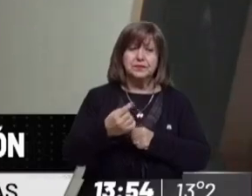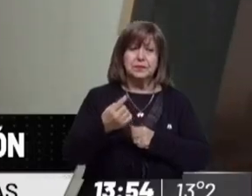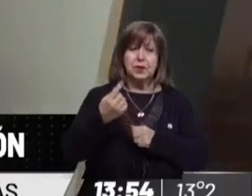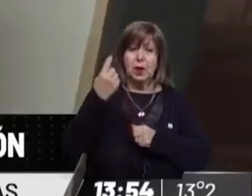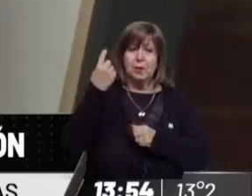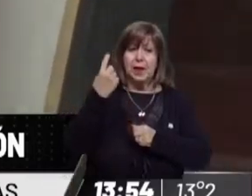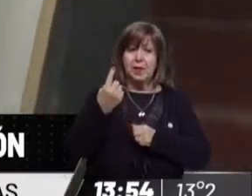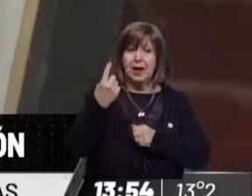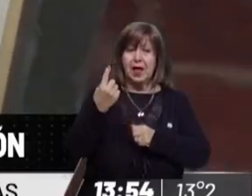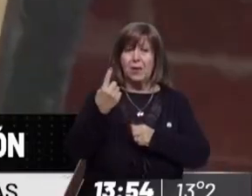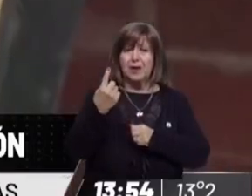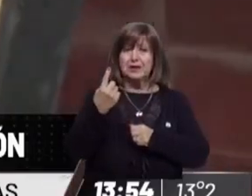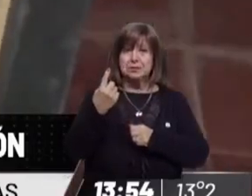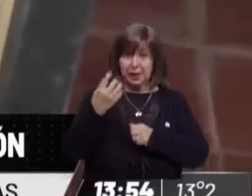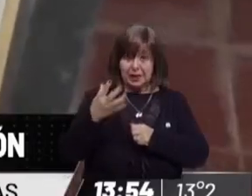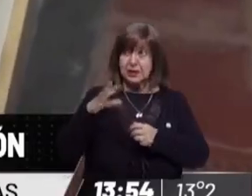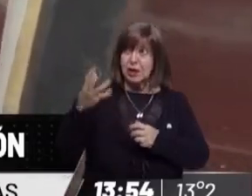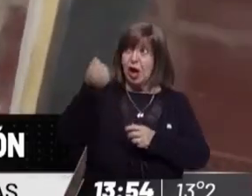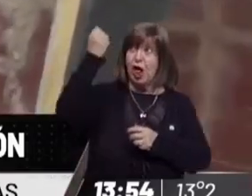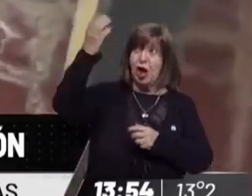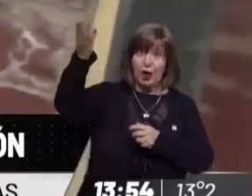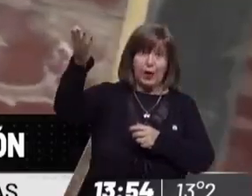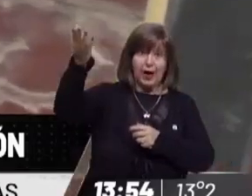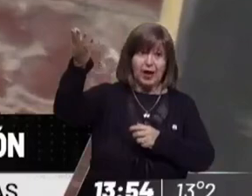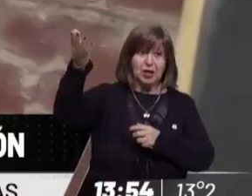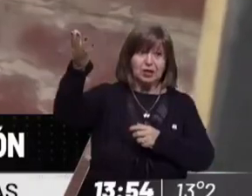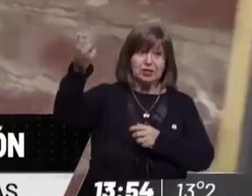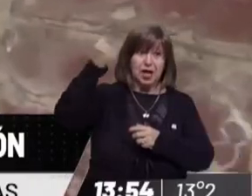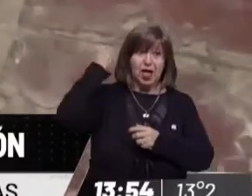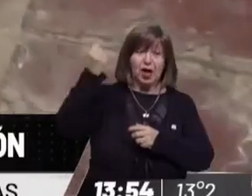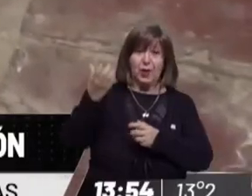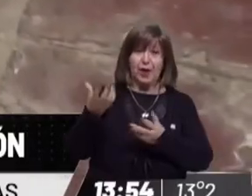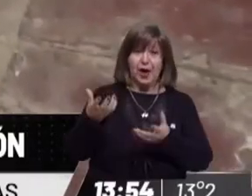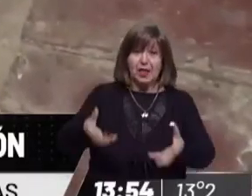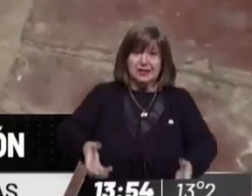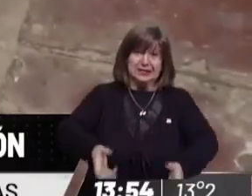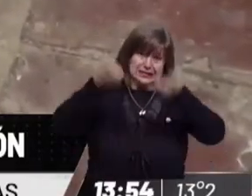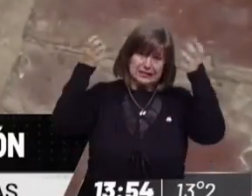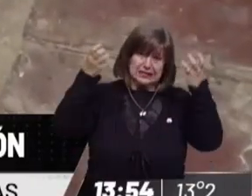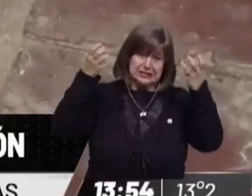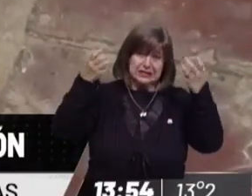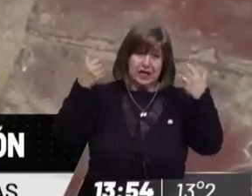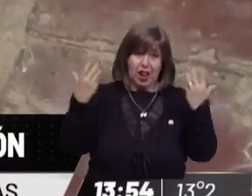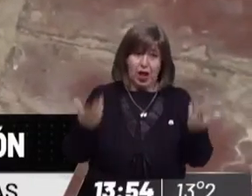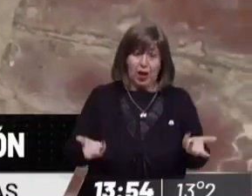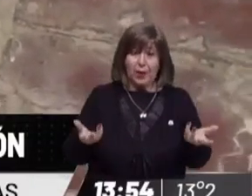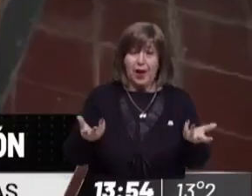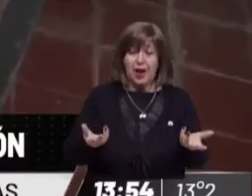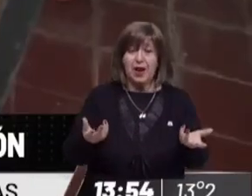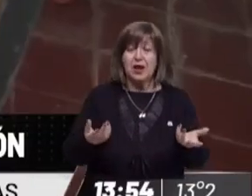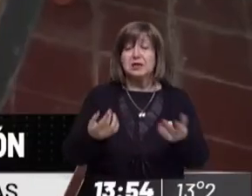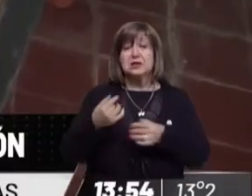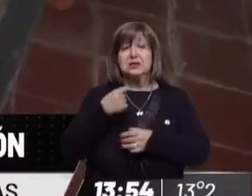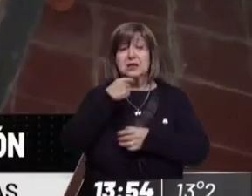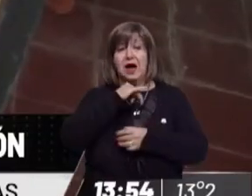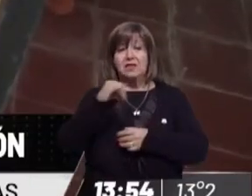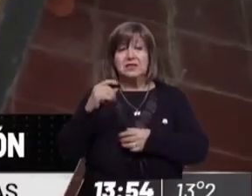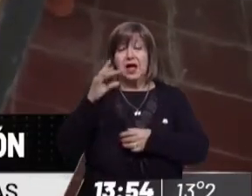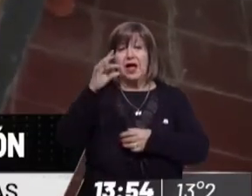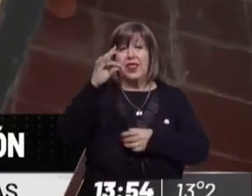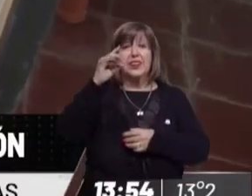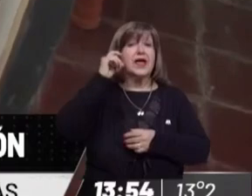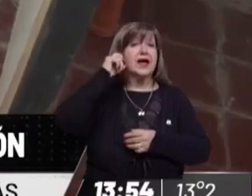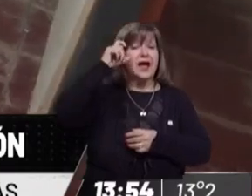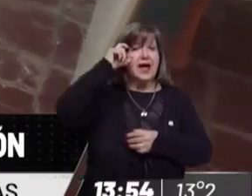hay cámaras de seguridad en la zona, así que la verdad que lo único que podemos decir es que esto ocurrió, se ha hablado la gente de la DGE,